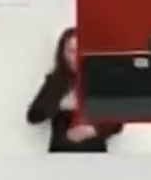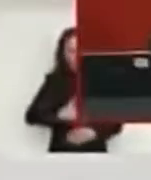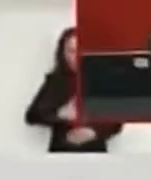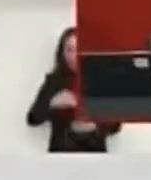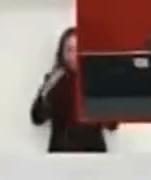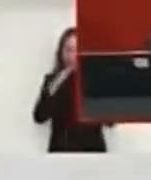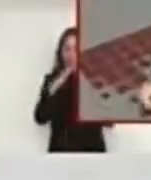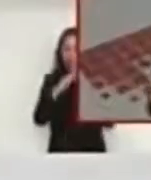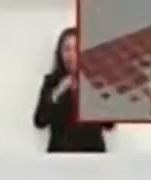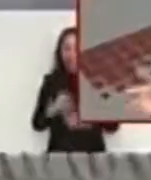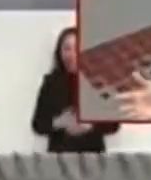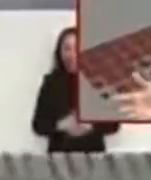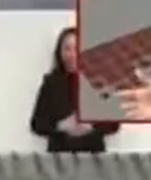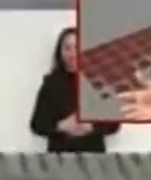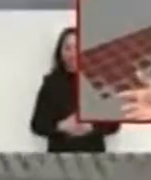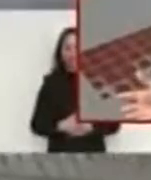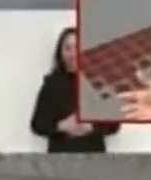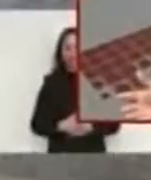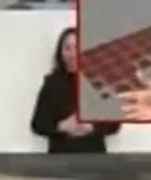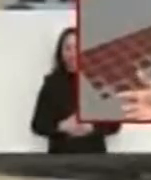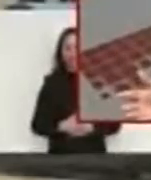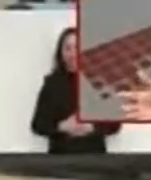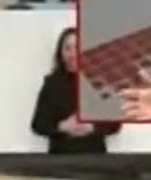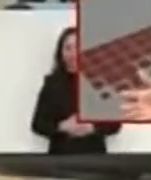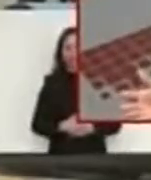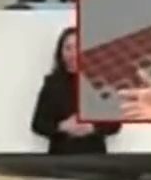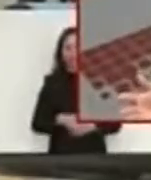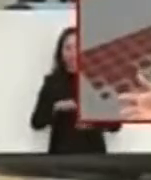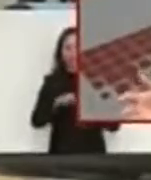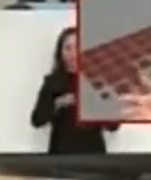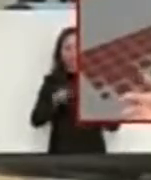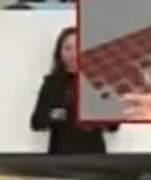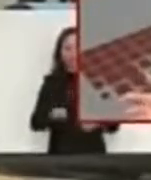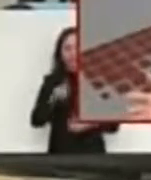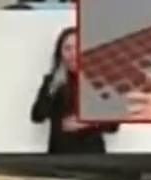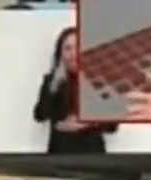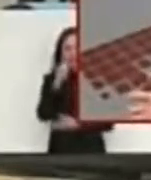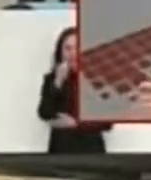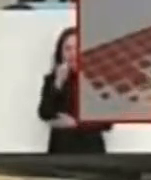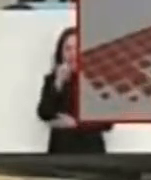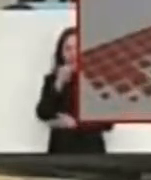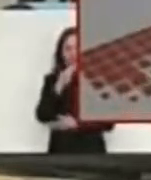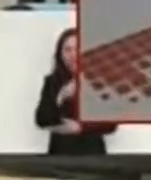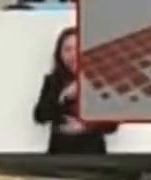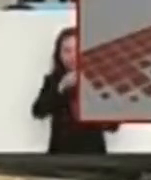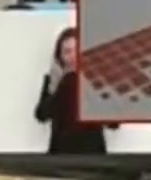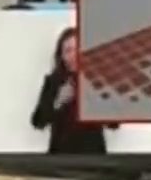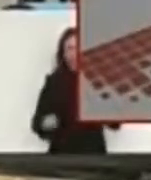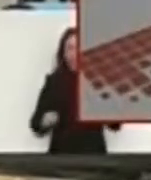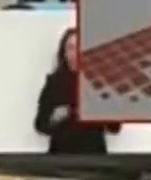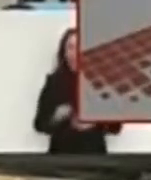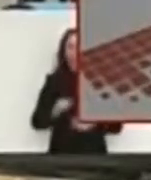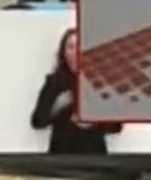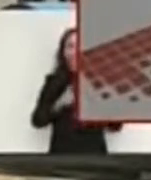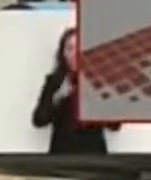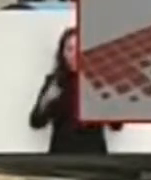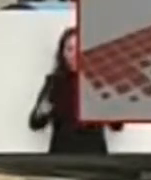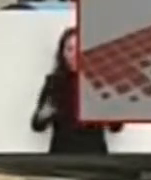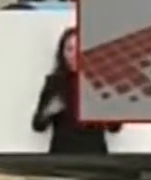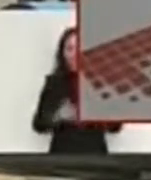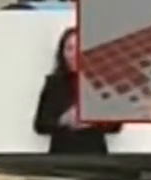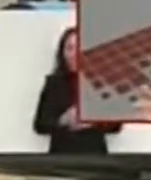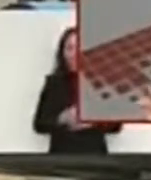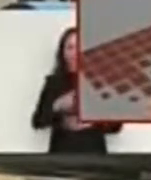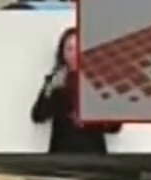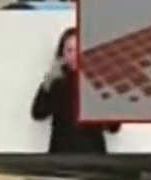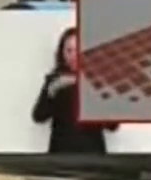hablando. Dentro de las ciudades, y además, pues también paulatinamente más cerca hoy del empleo de lo